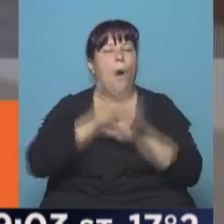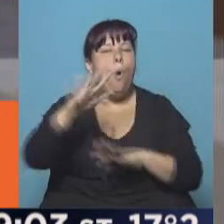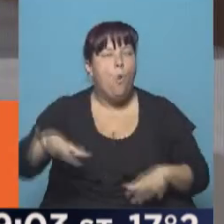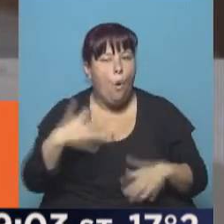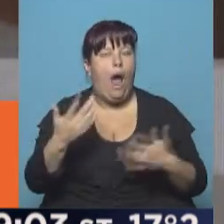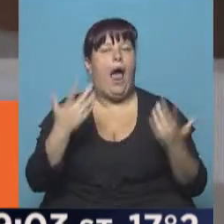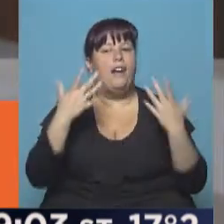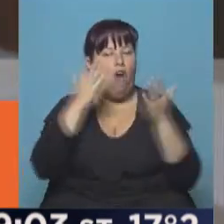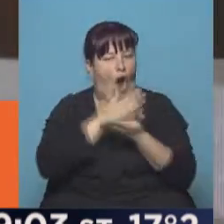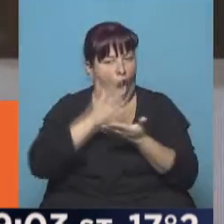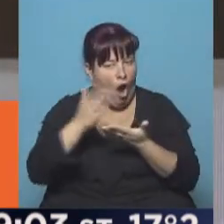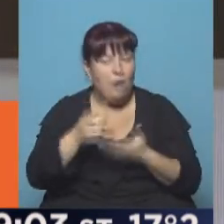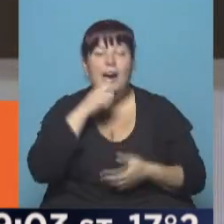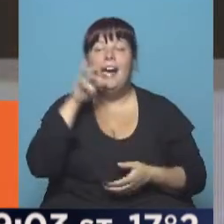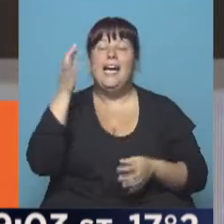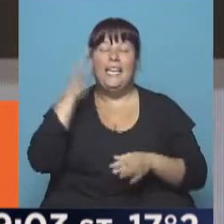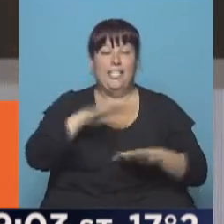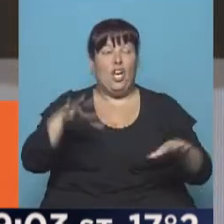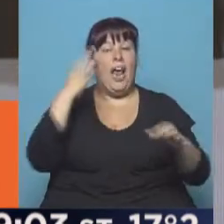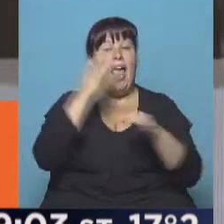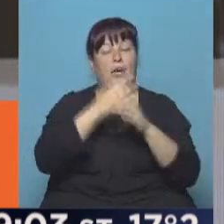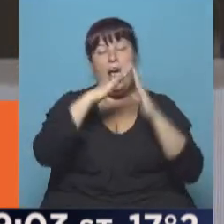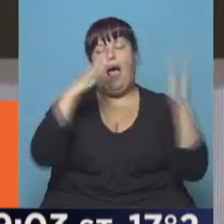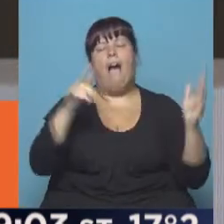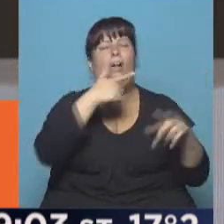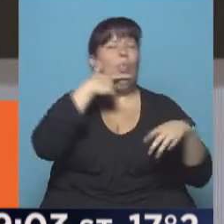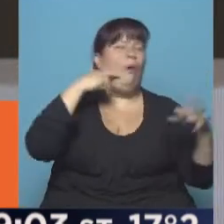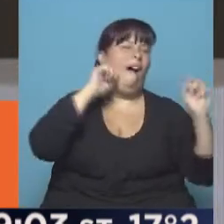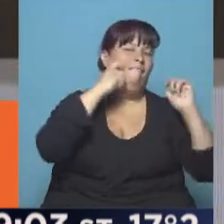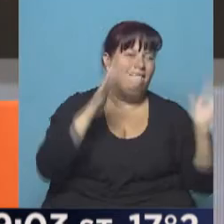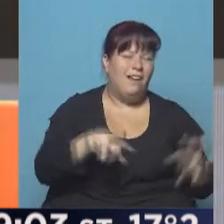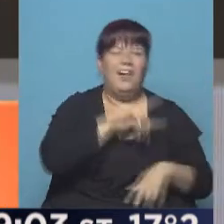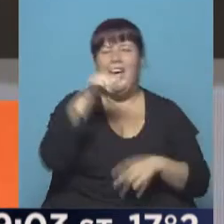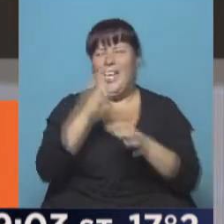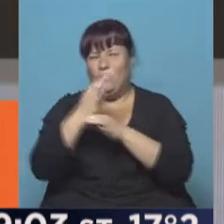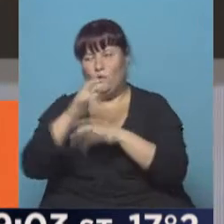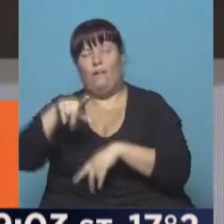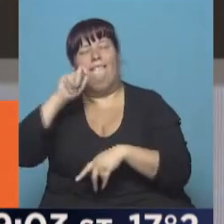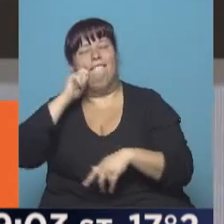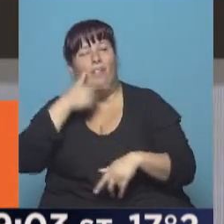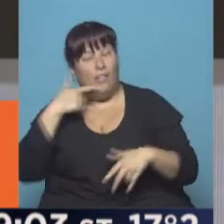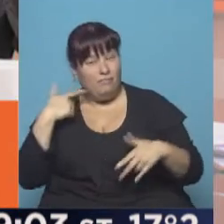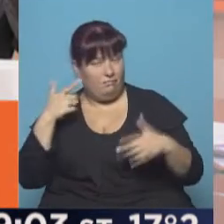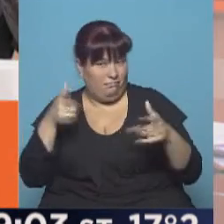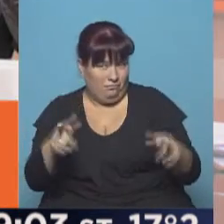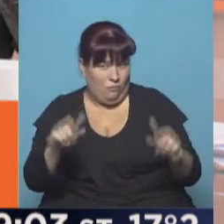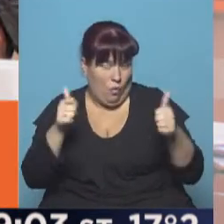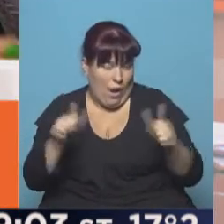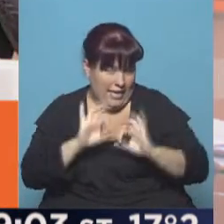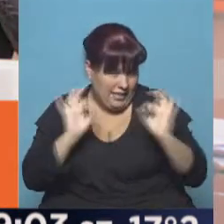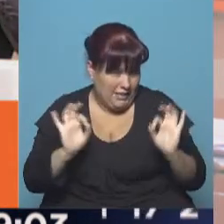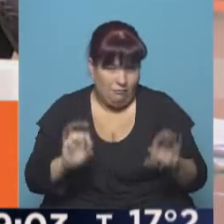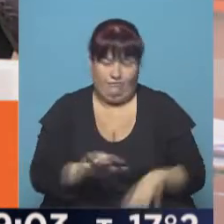que tiene mucho orden digamos cuando un chico viene de una casa que es un dulce de leche y una escuela que es otro dulce de leche eso es mortal